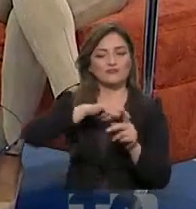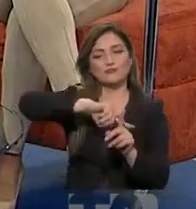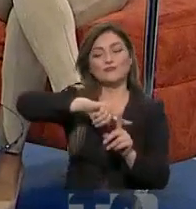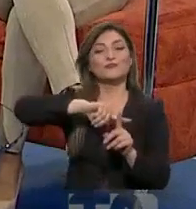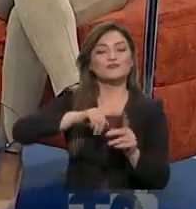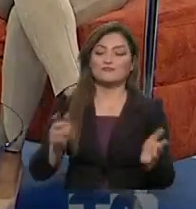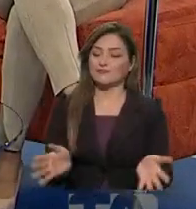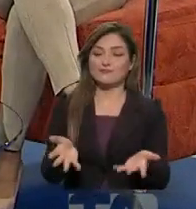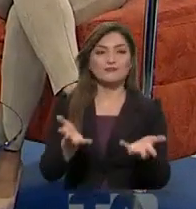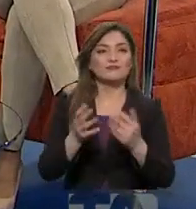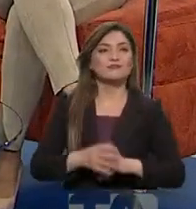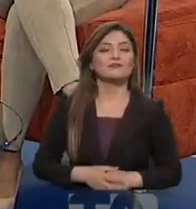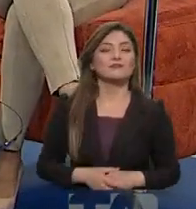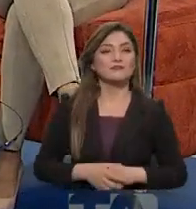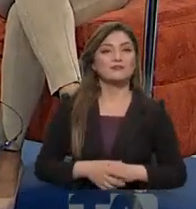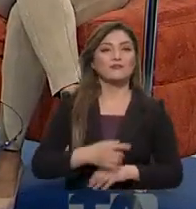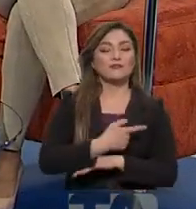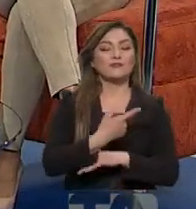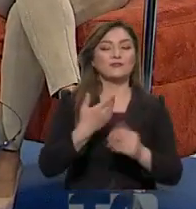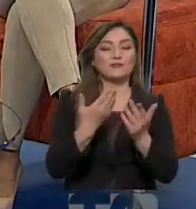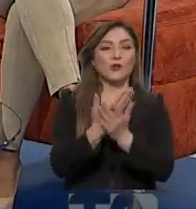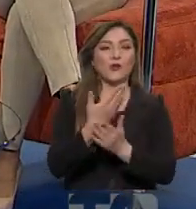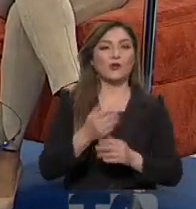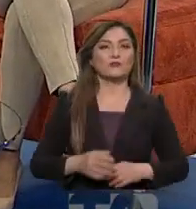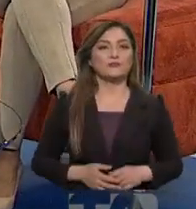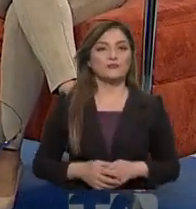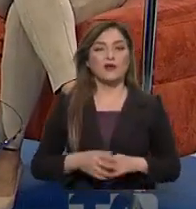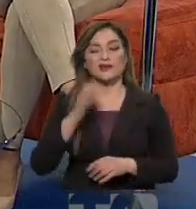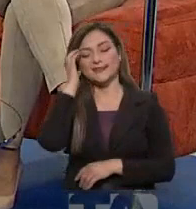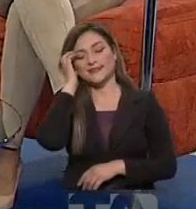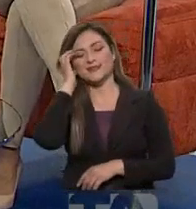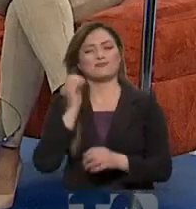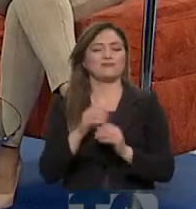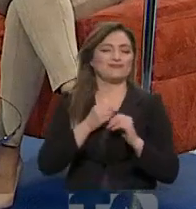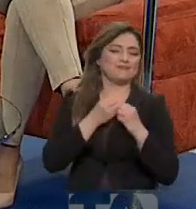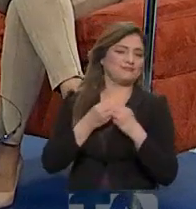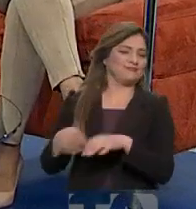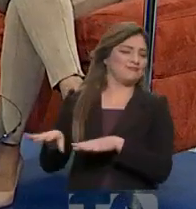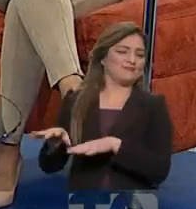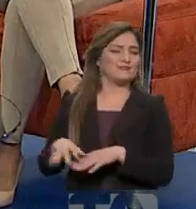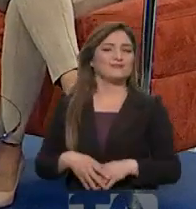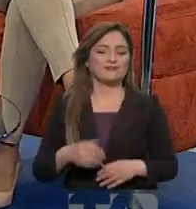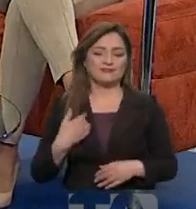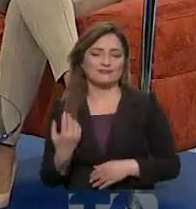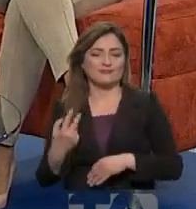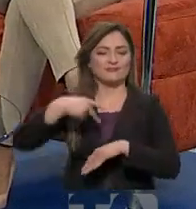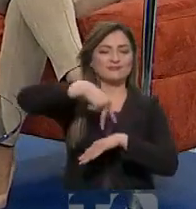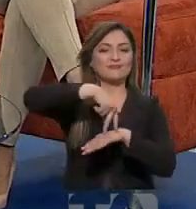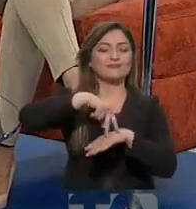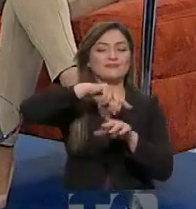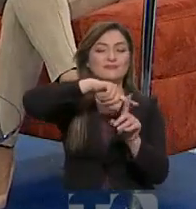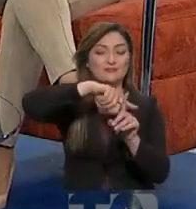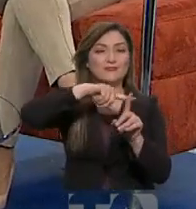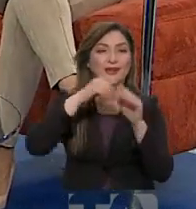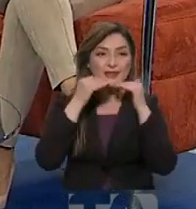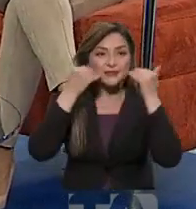ponerle mucho ánimo a esta nueva jornada, deje la pereza a un lado, levántese con optimismo y con una sonrisa. Hoy